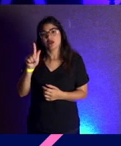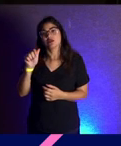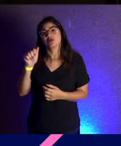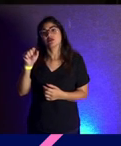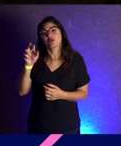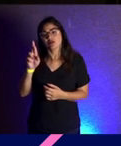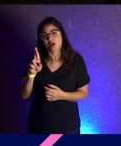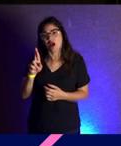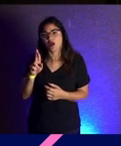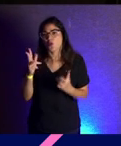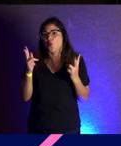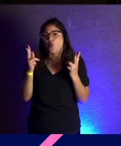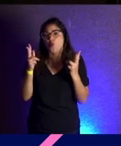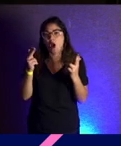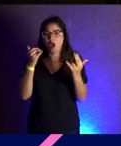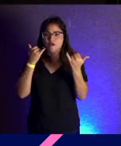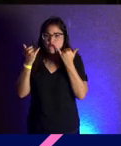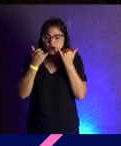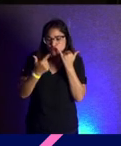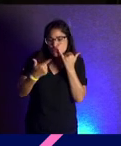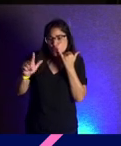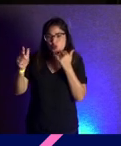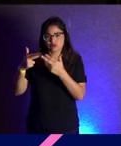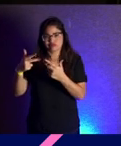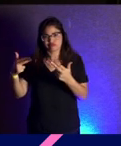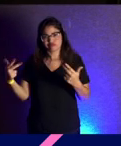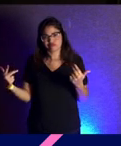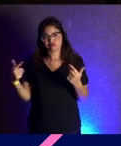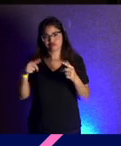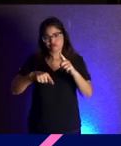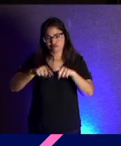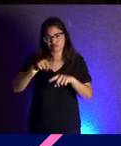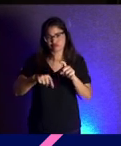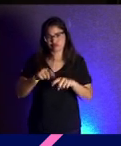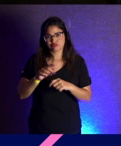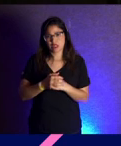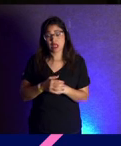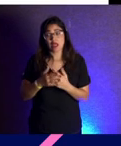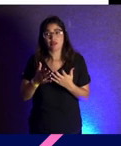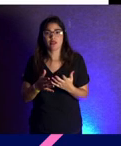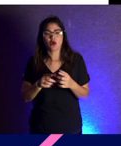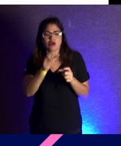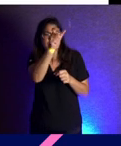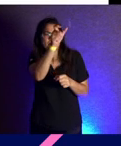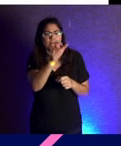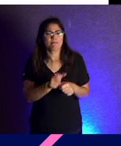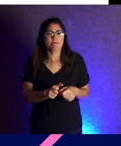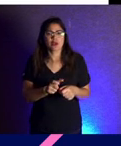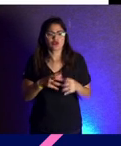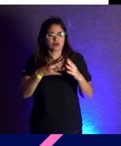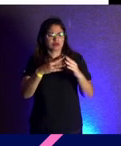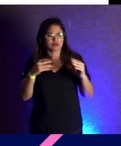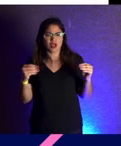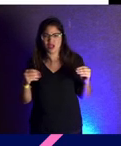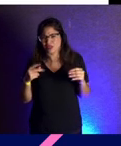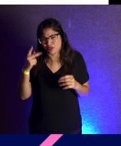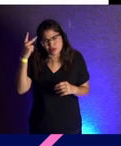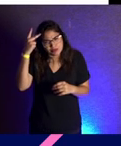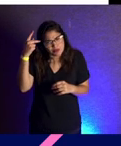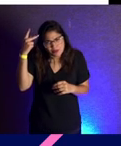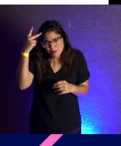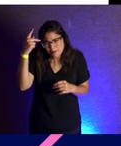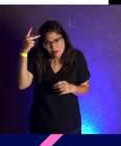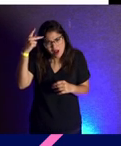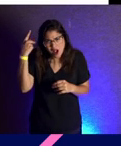información en los estados. Es decir, que la información de Dados fue algo totalmente similar. No fue algo especial, fue absolutamente parte